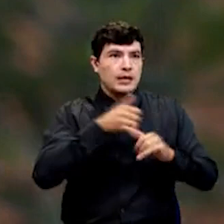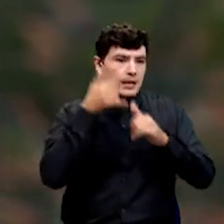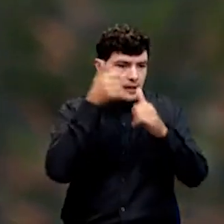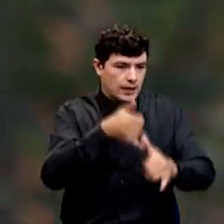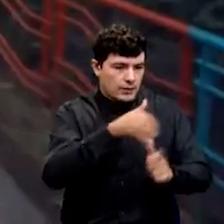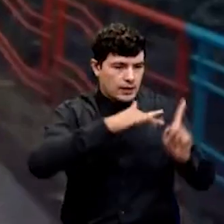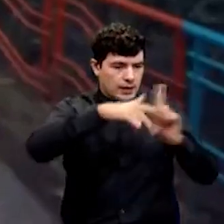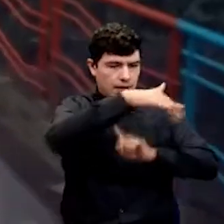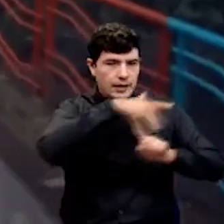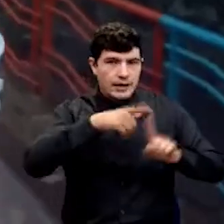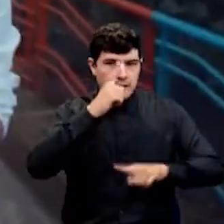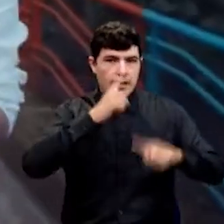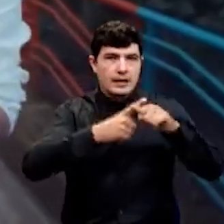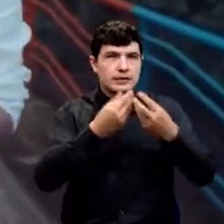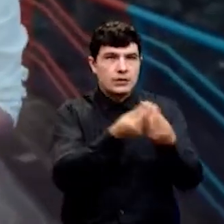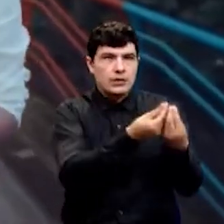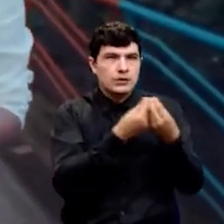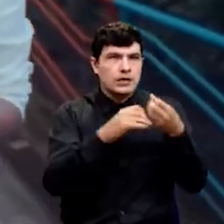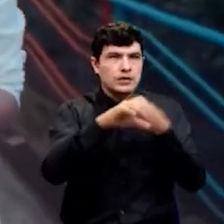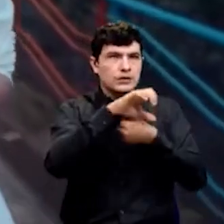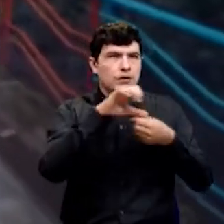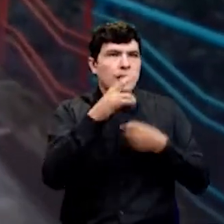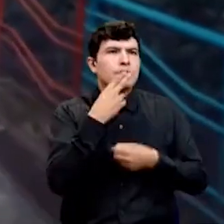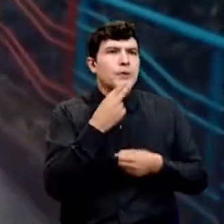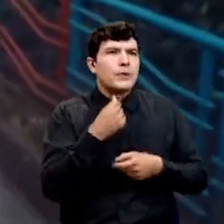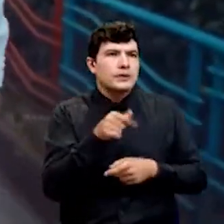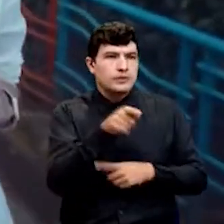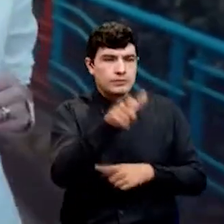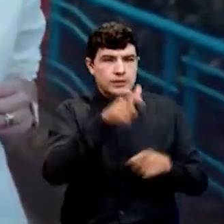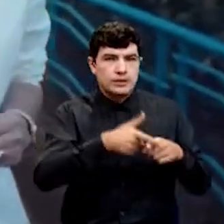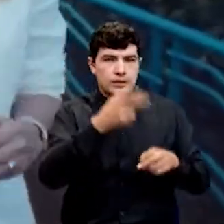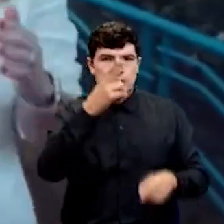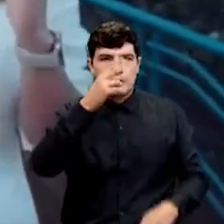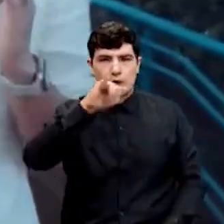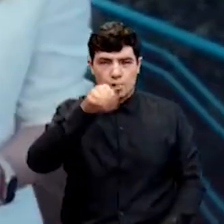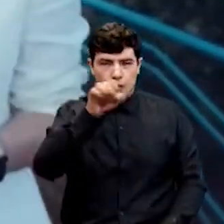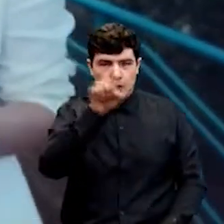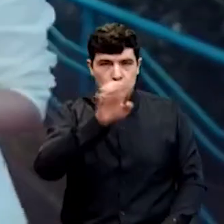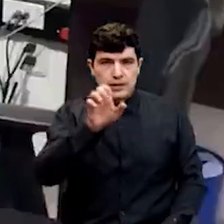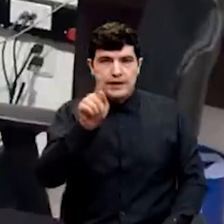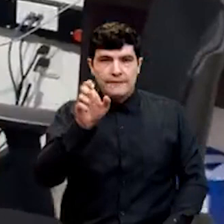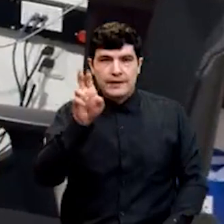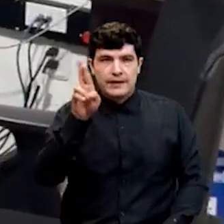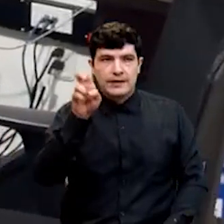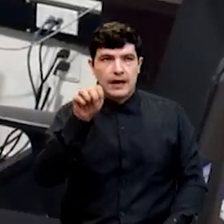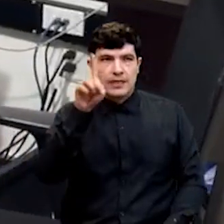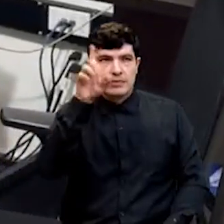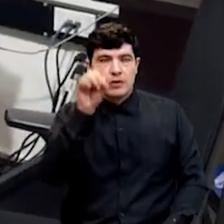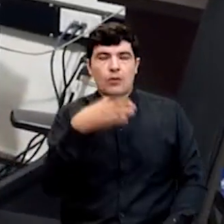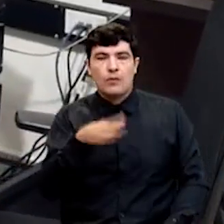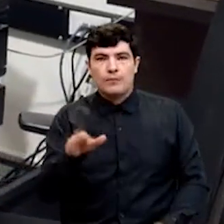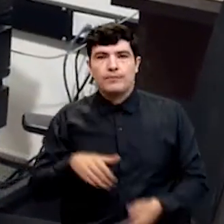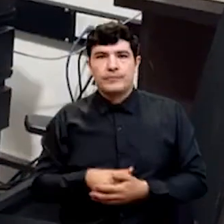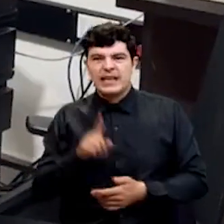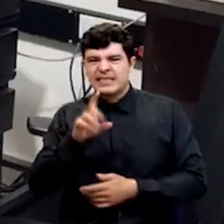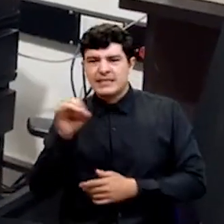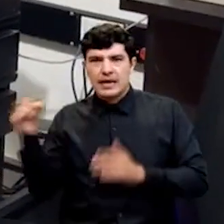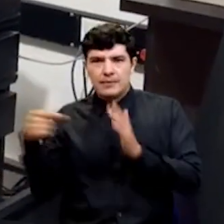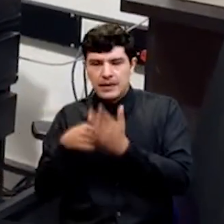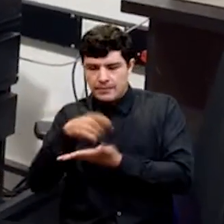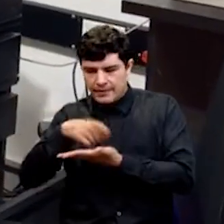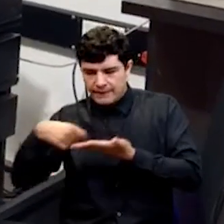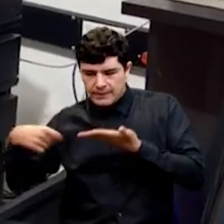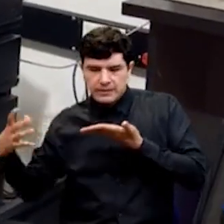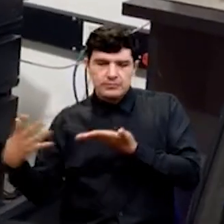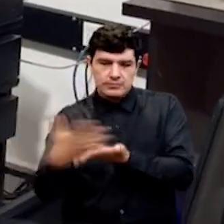ambiental y exconcejal de la Ciudad Dulce de Colombia, José Fernando Sánchez, se inscribió con el aval de 100.000 florideños y el coaval del